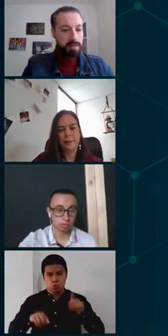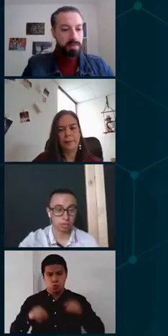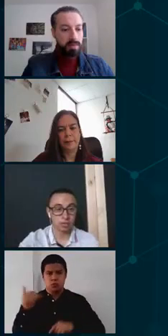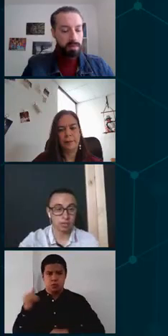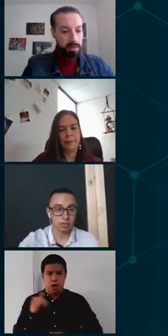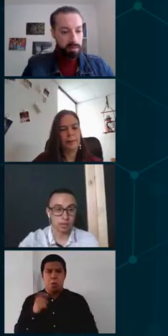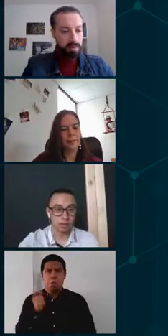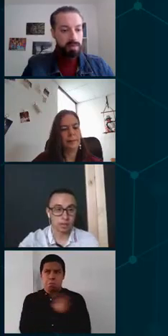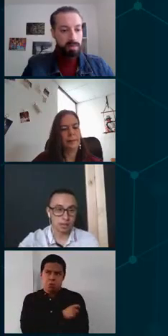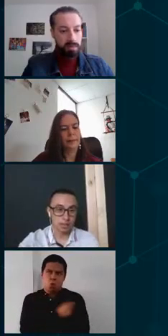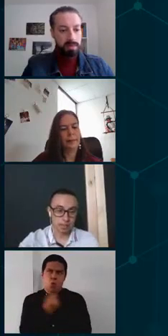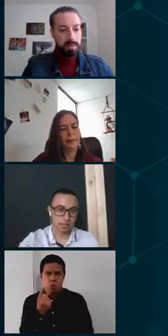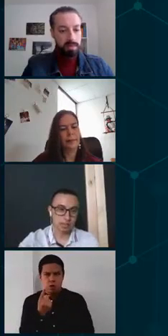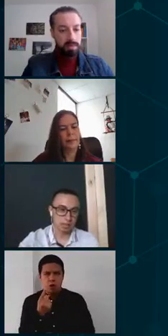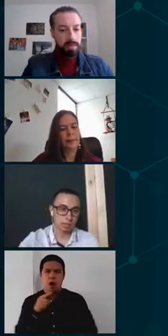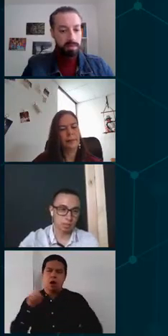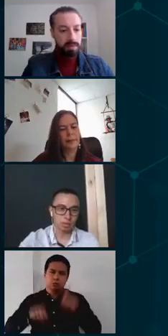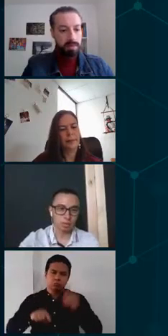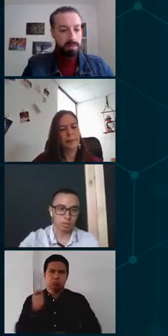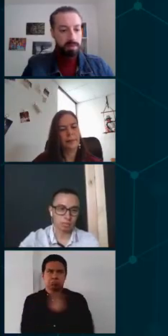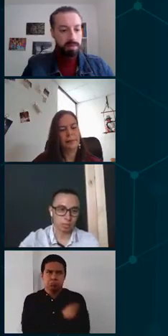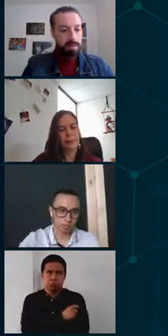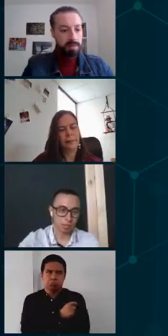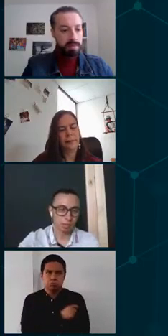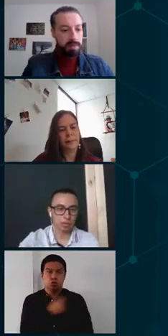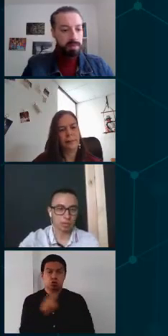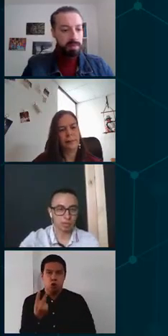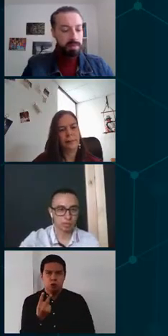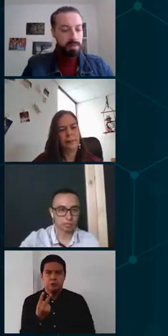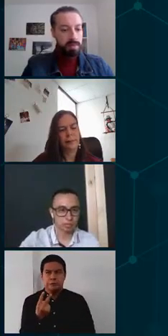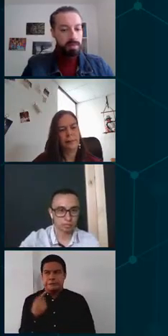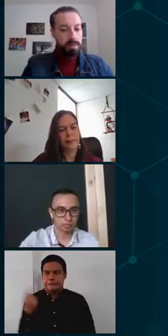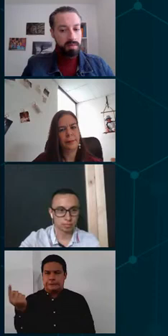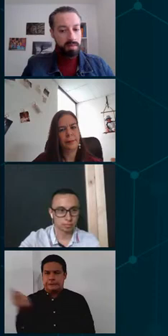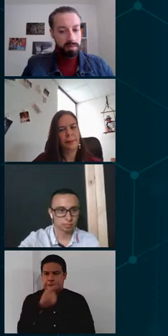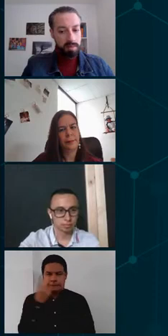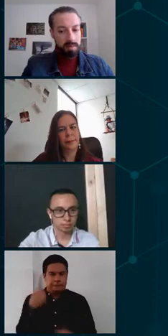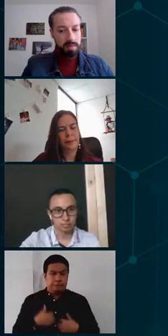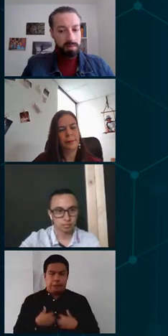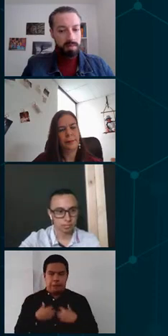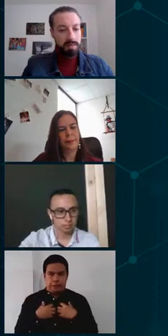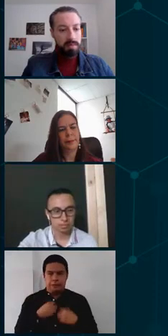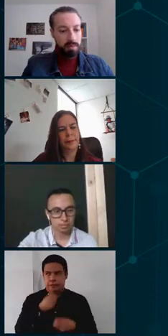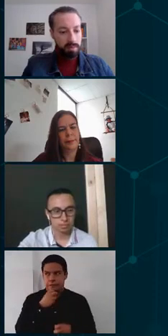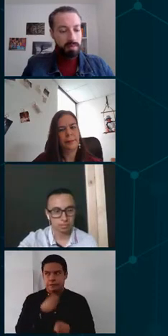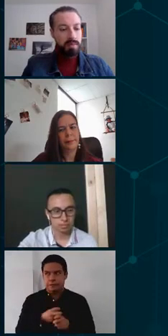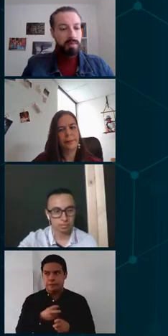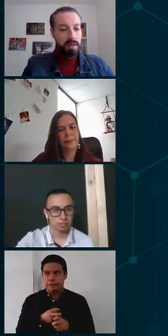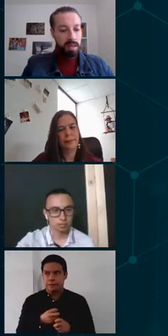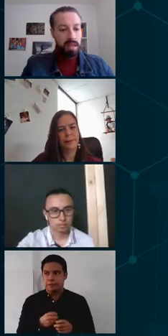las dos dosis, sigue siendo como un temor.